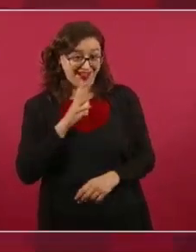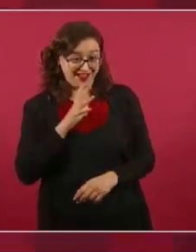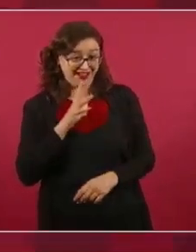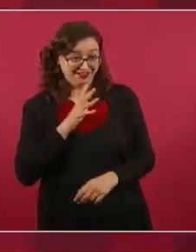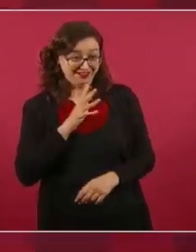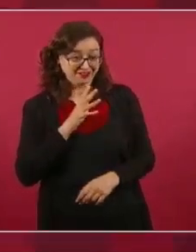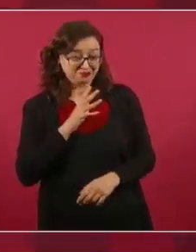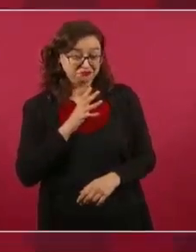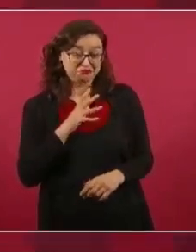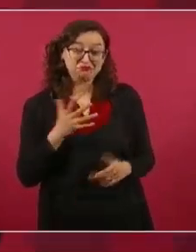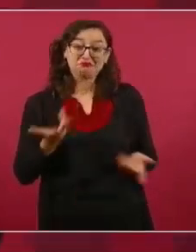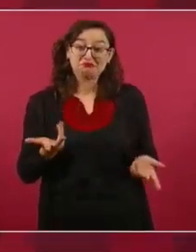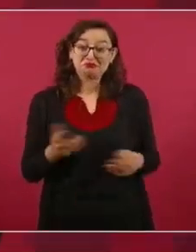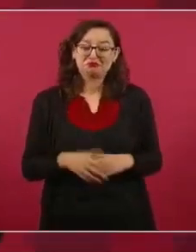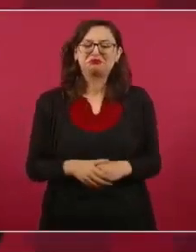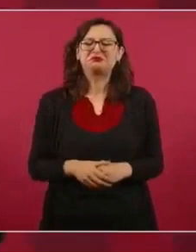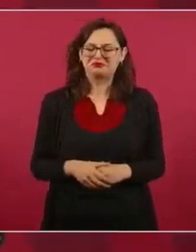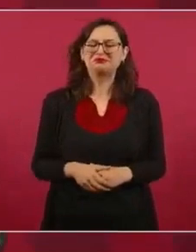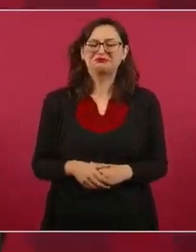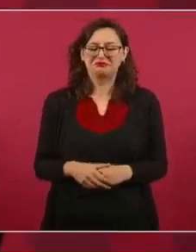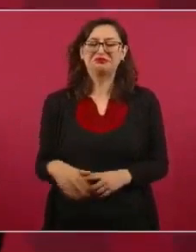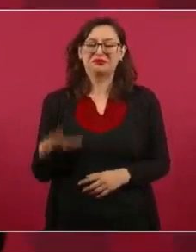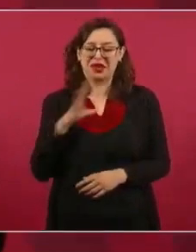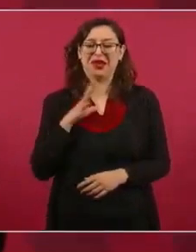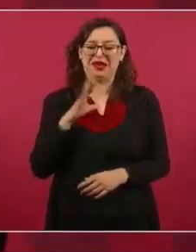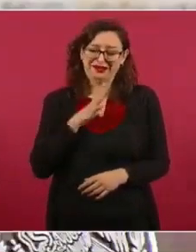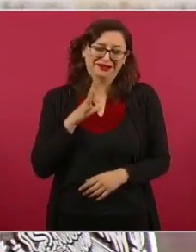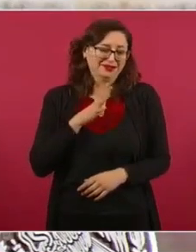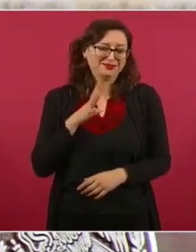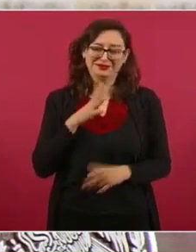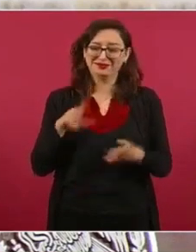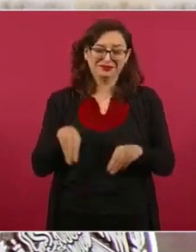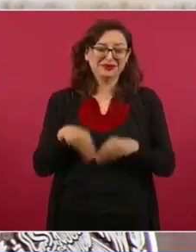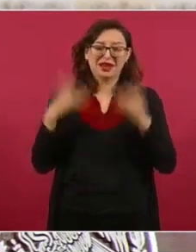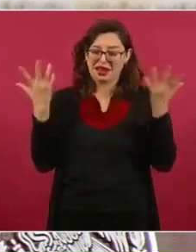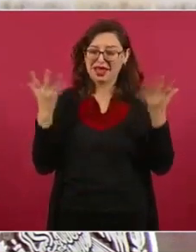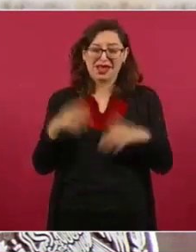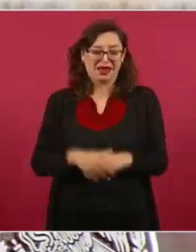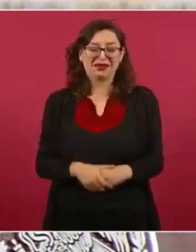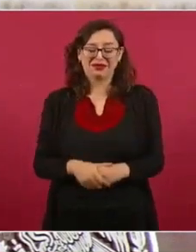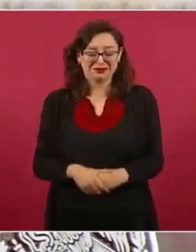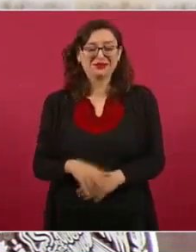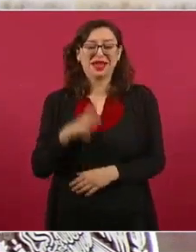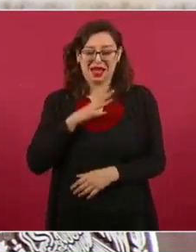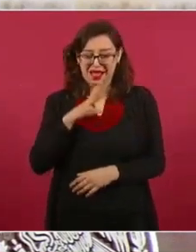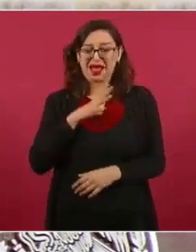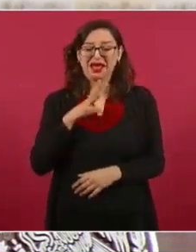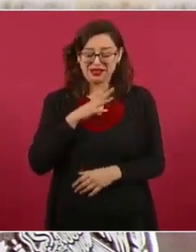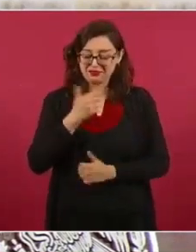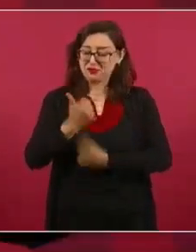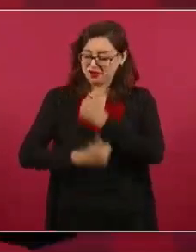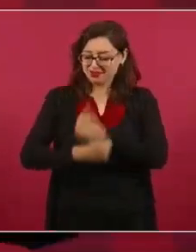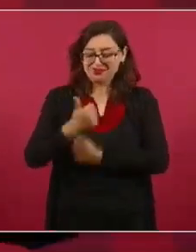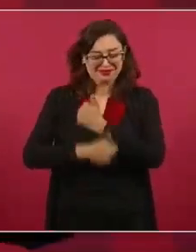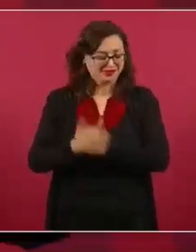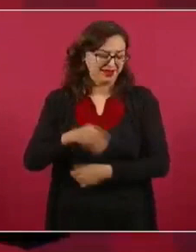No, no, pues claro que sí. Sí, sí, sí.